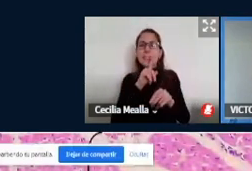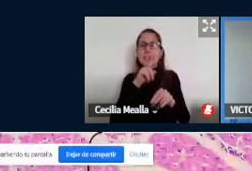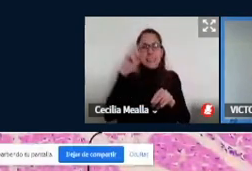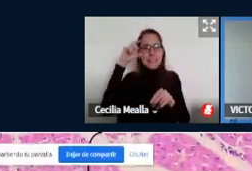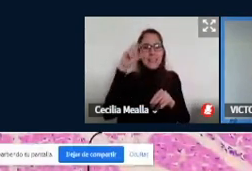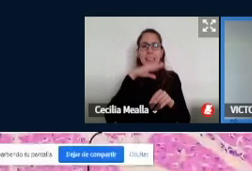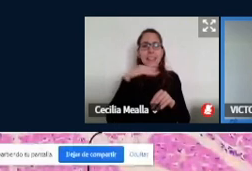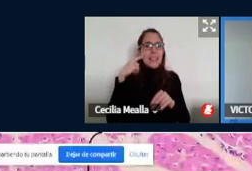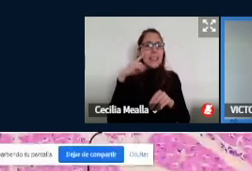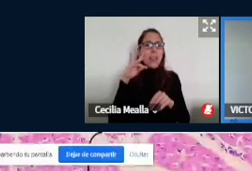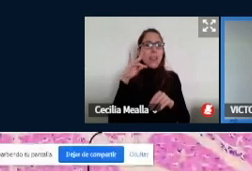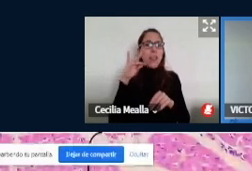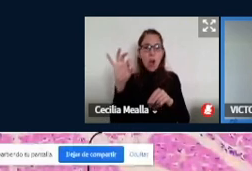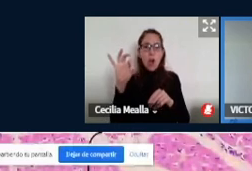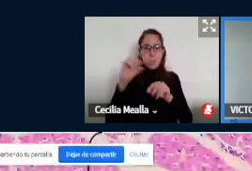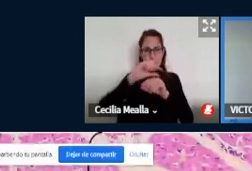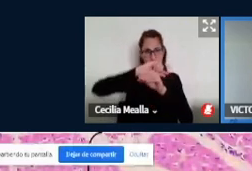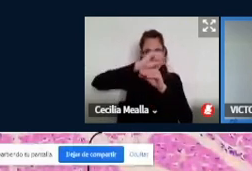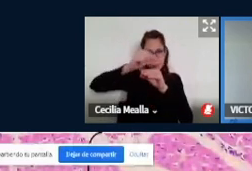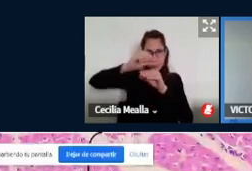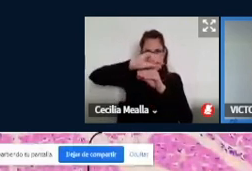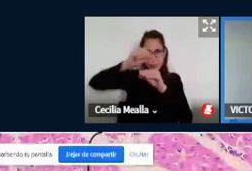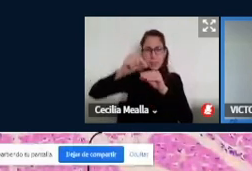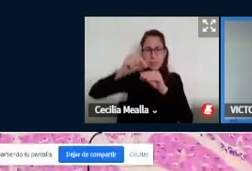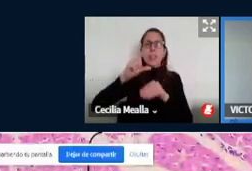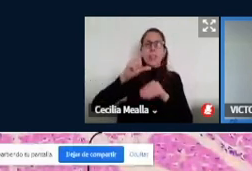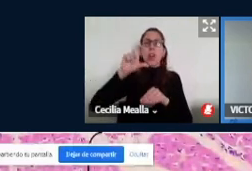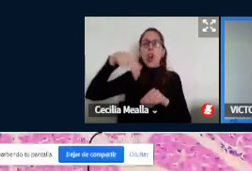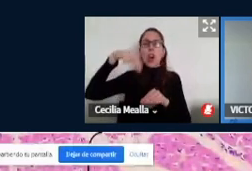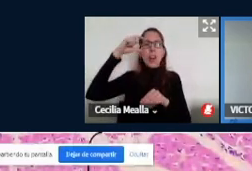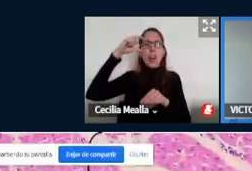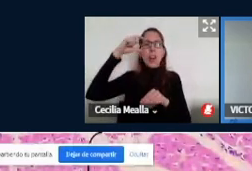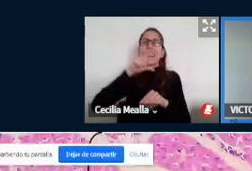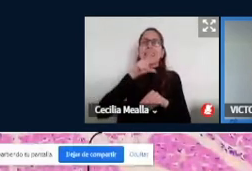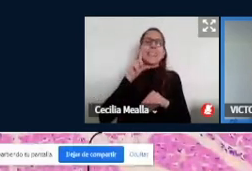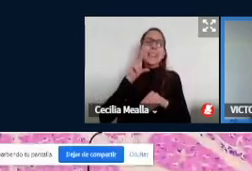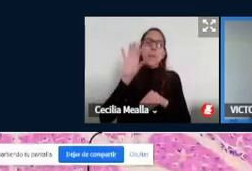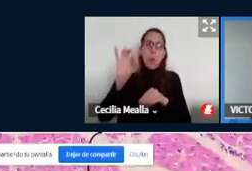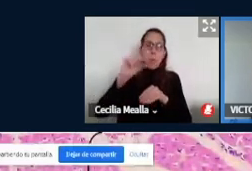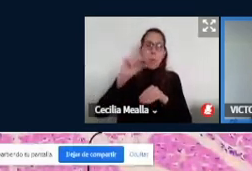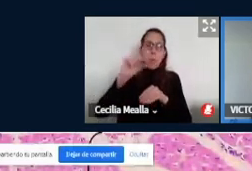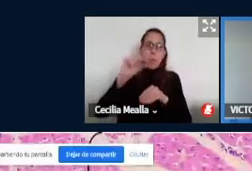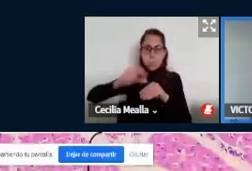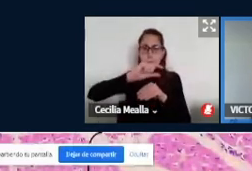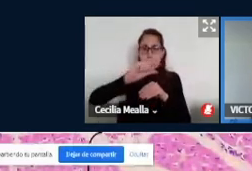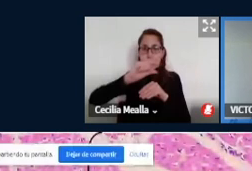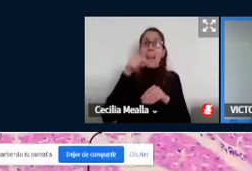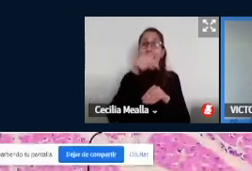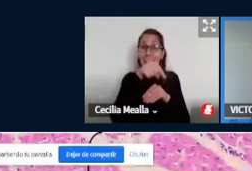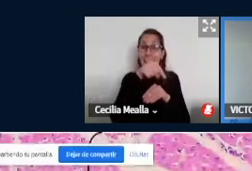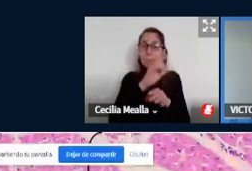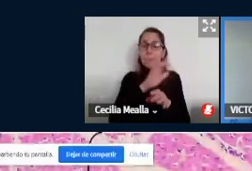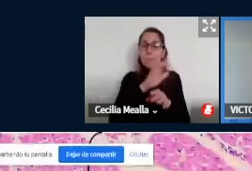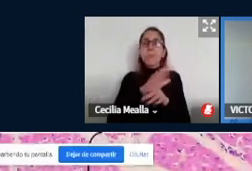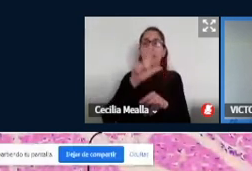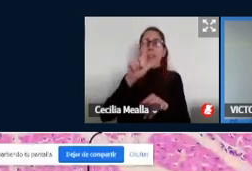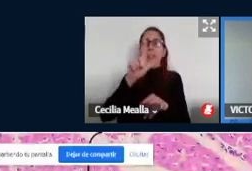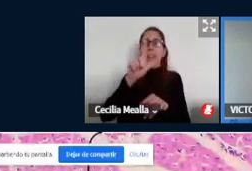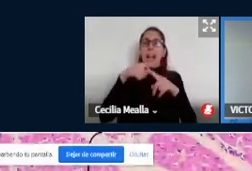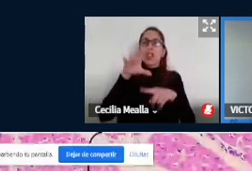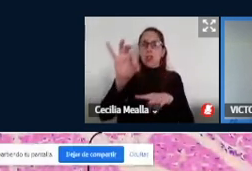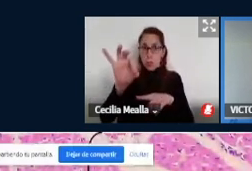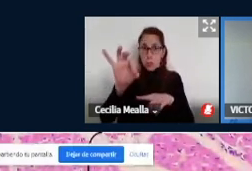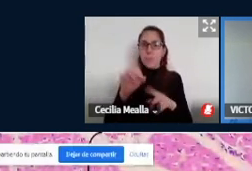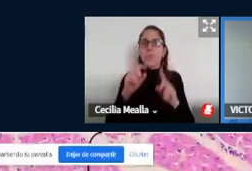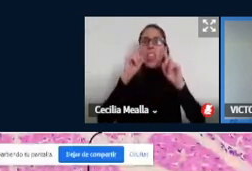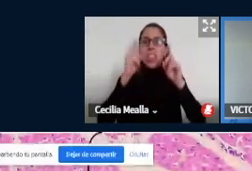que está acá es tejido conectivo y acá también. Acá tenemos un tejido conectivo laxo, ¿sí? Y también tenemos un